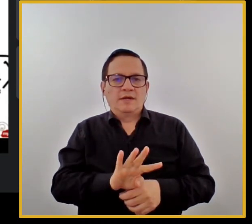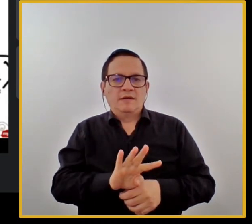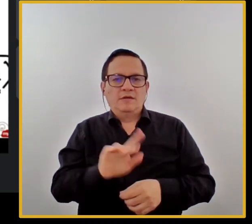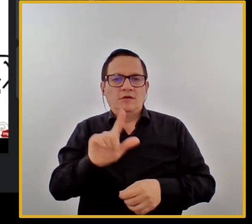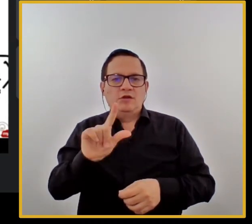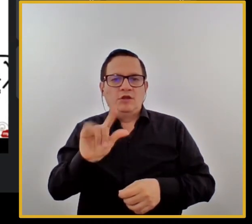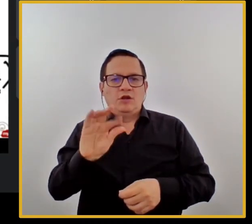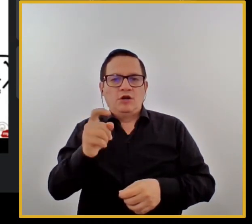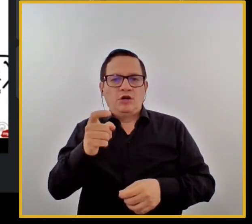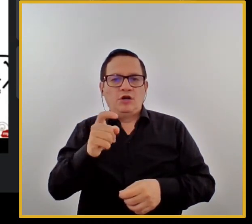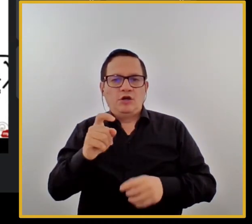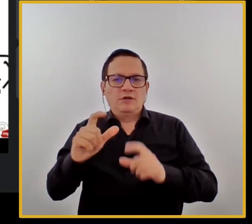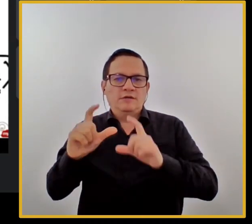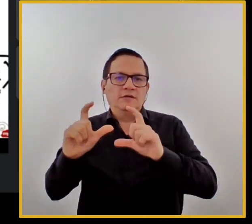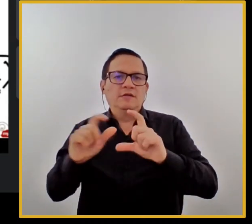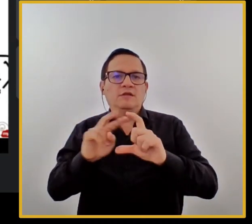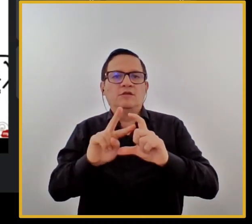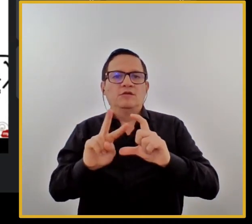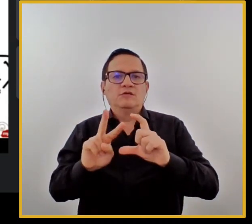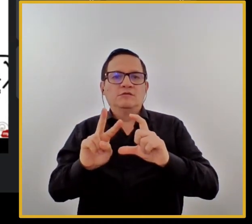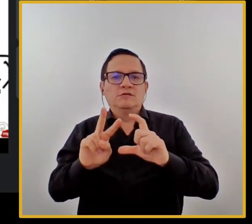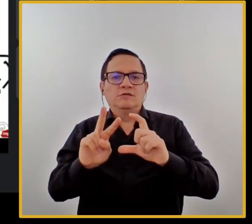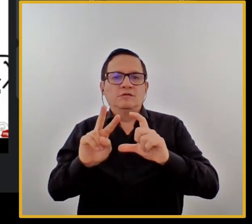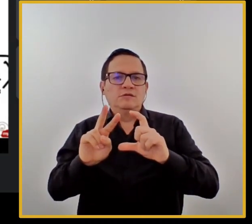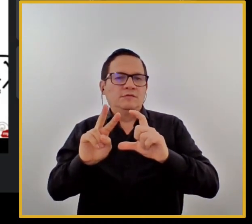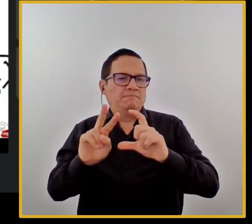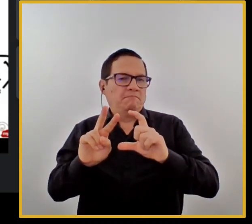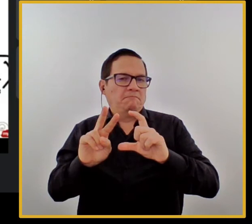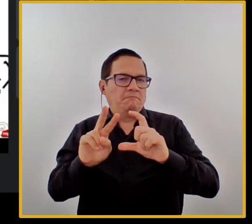u al cuadrado más 1